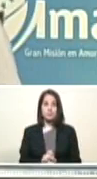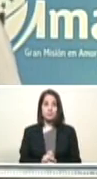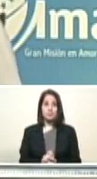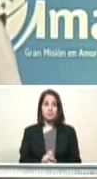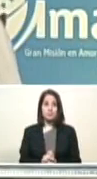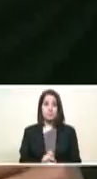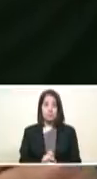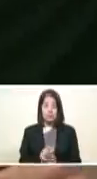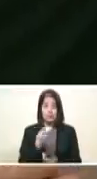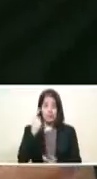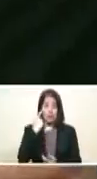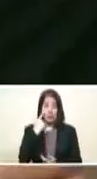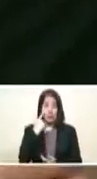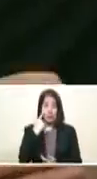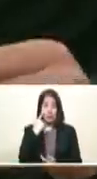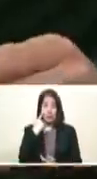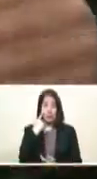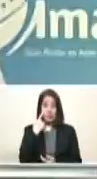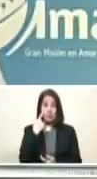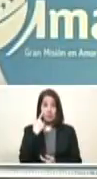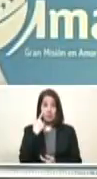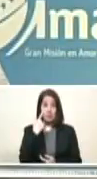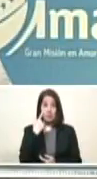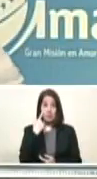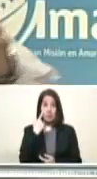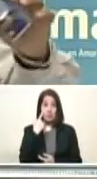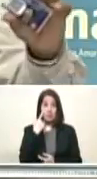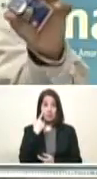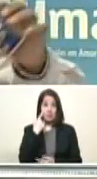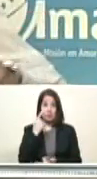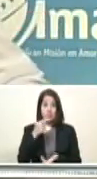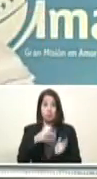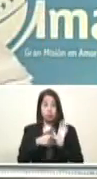¿Ya la pusieron? La postal, dice, porque...